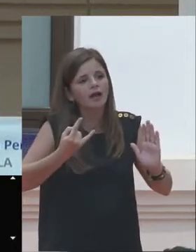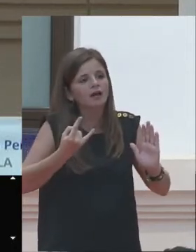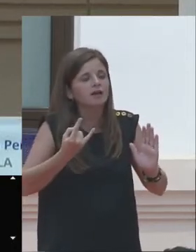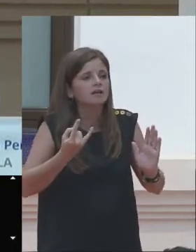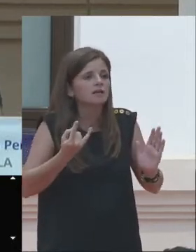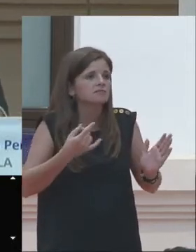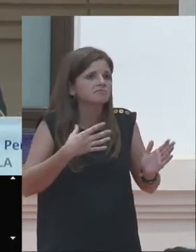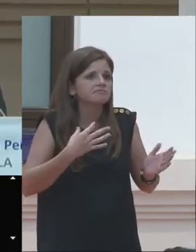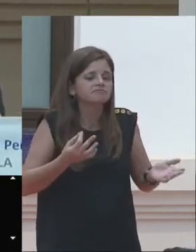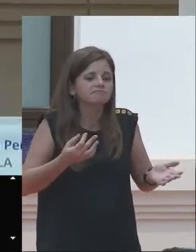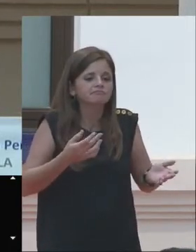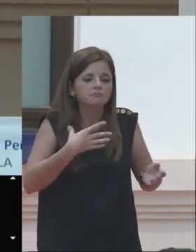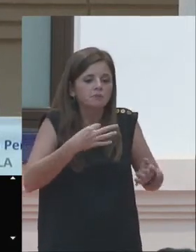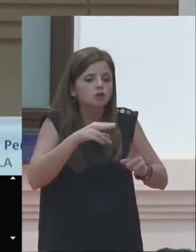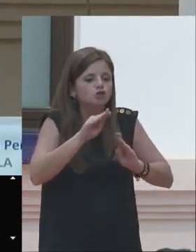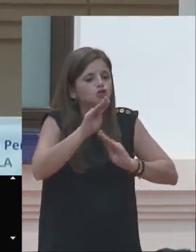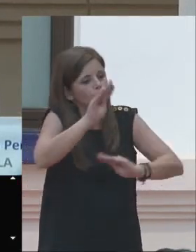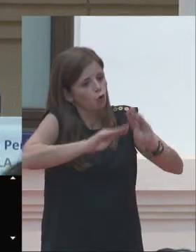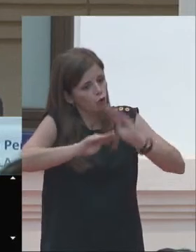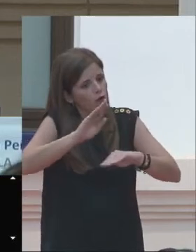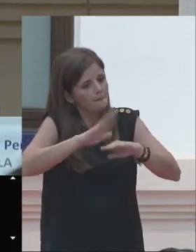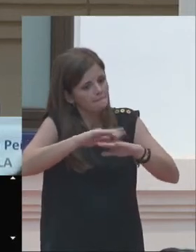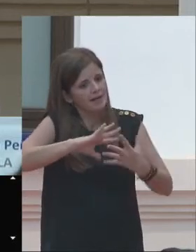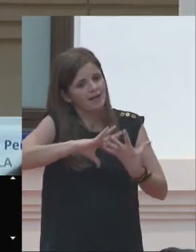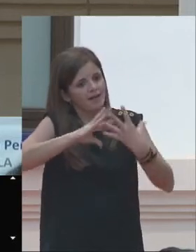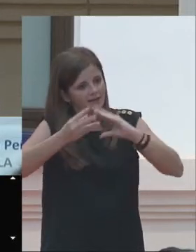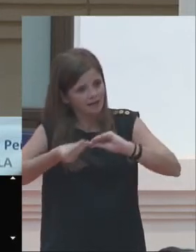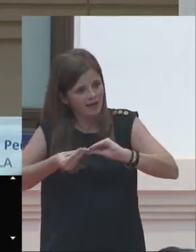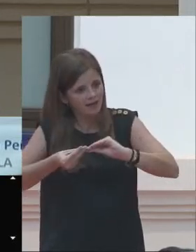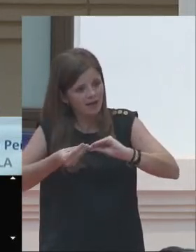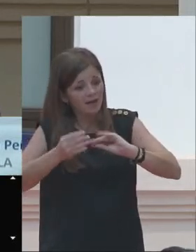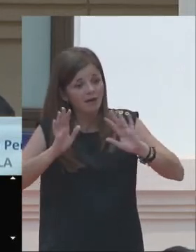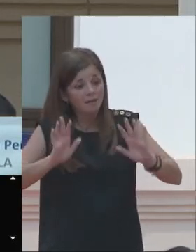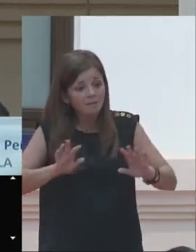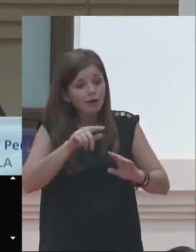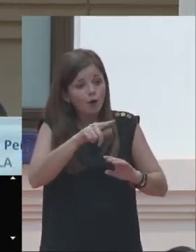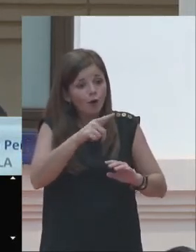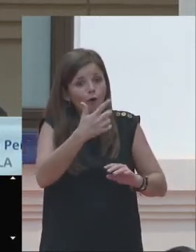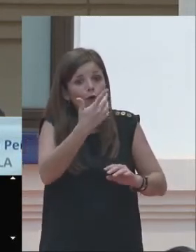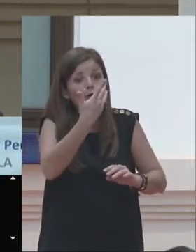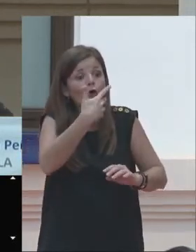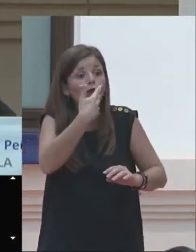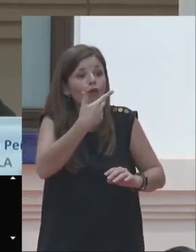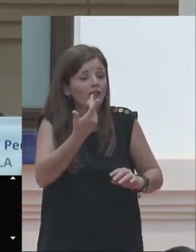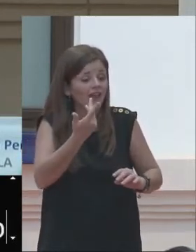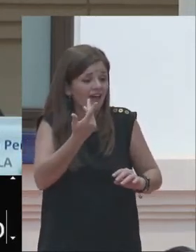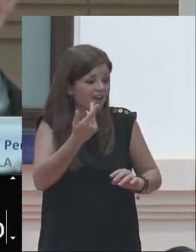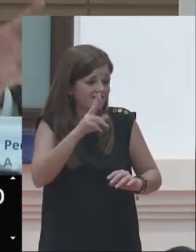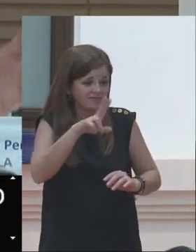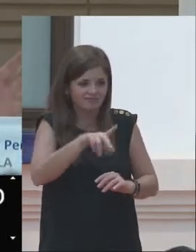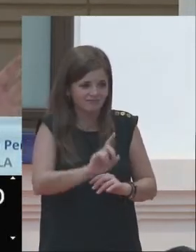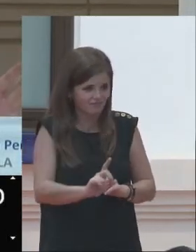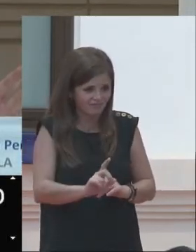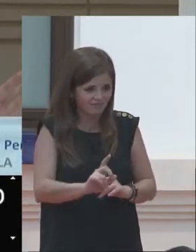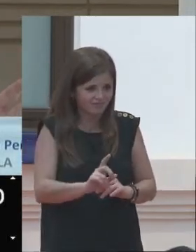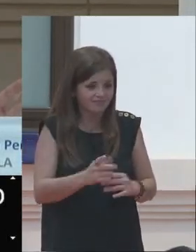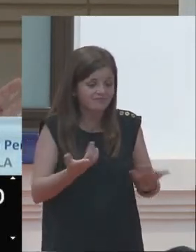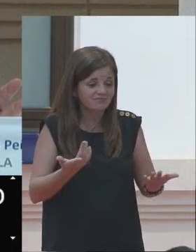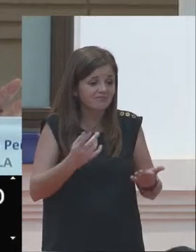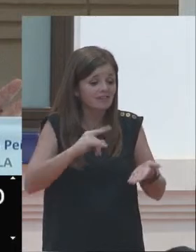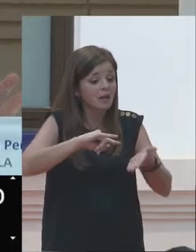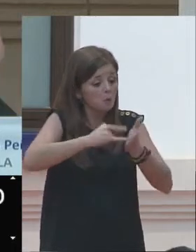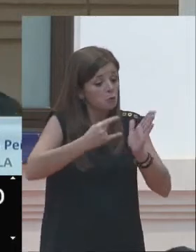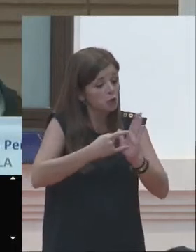a cabo soluciones para la adaptación, pero no son conocidas. Al no ser conocidas, quienes llevan a cabo esos proyectos